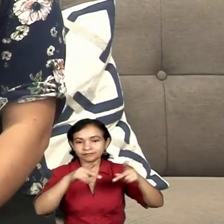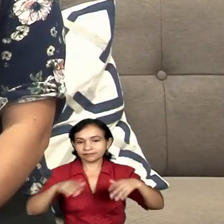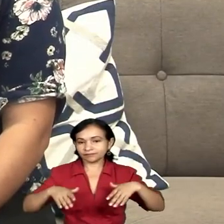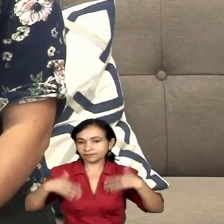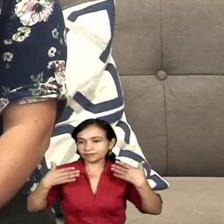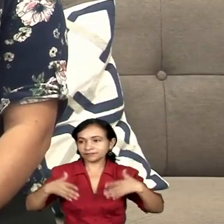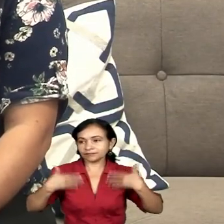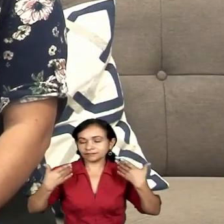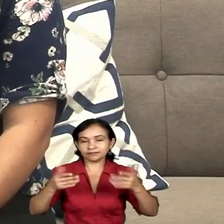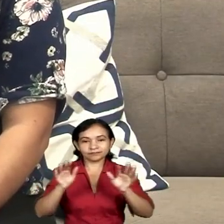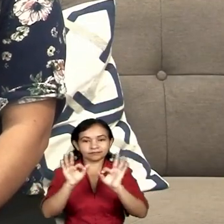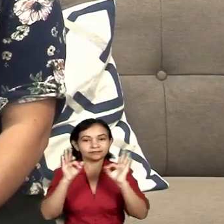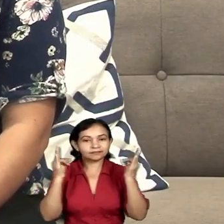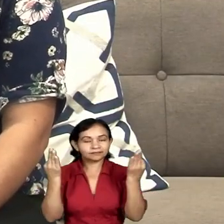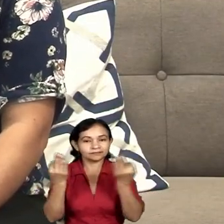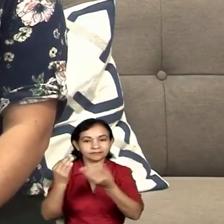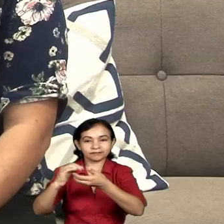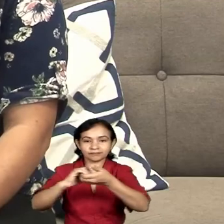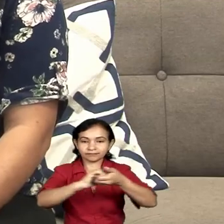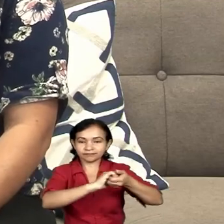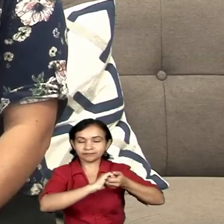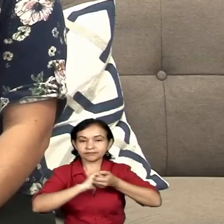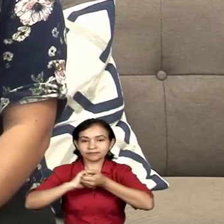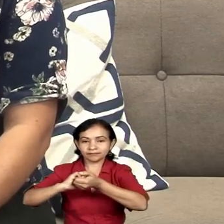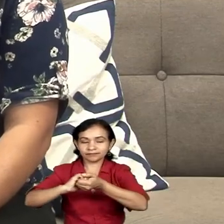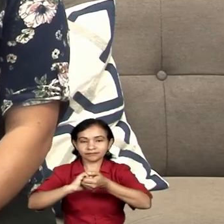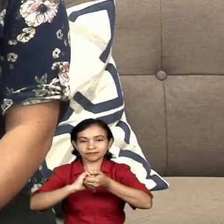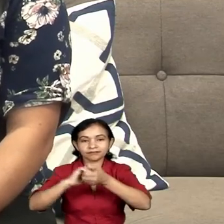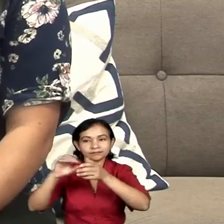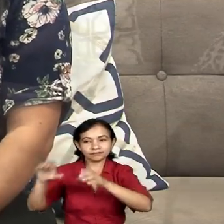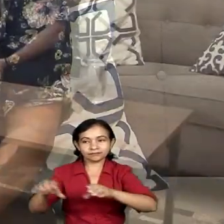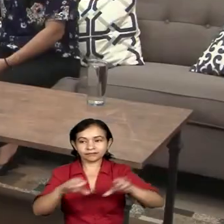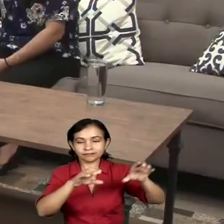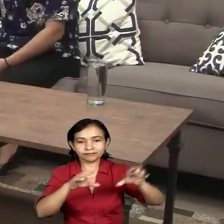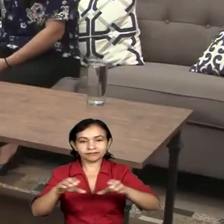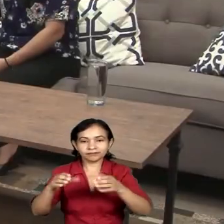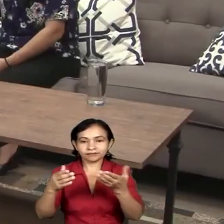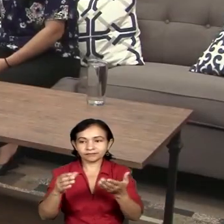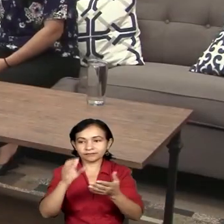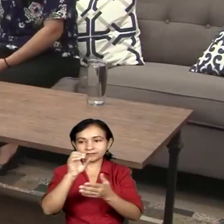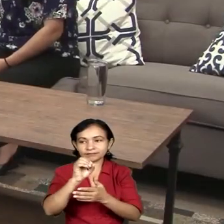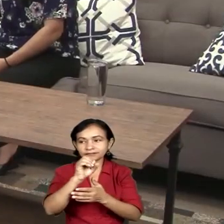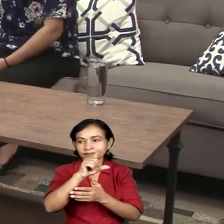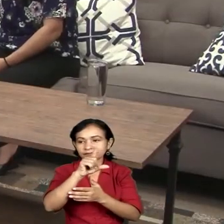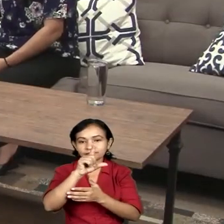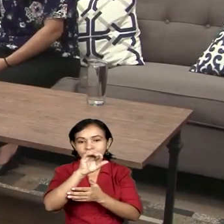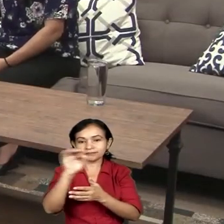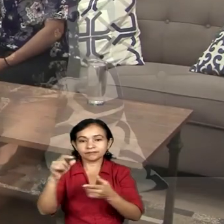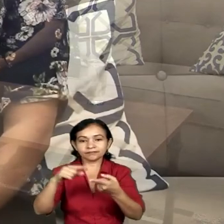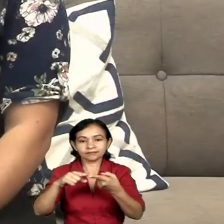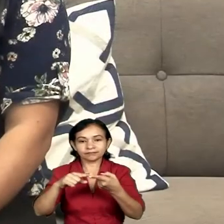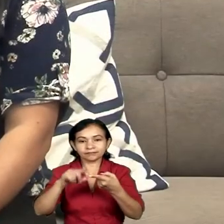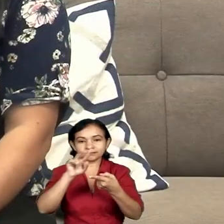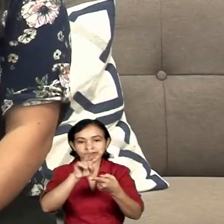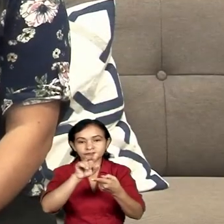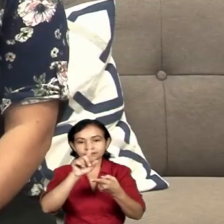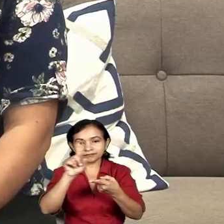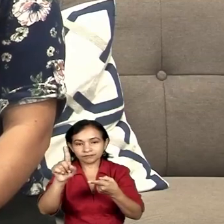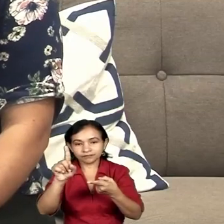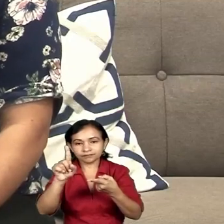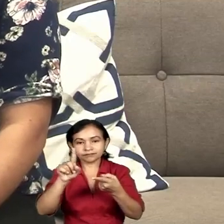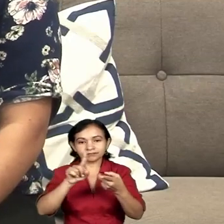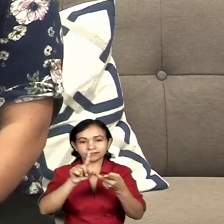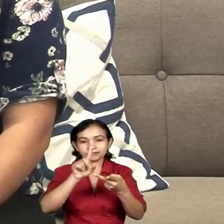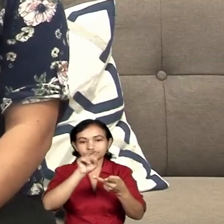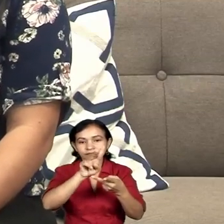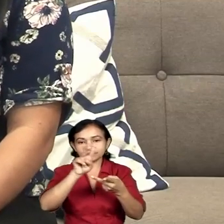familia, en comunidad, entre amigos, y darles ese espacio de recreación. En el Olof Palme, entonces, el festival. Olof Palme, 21 al